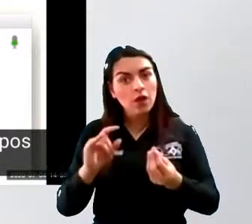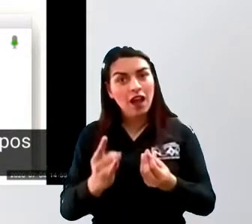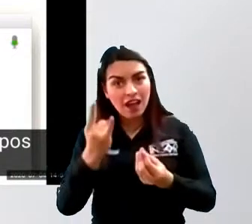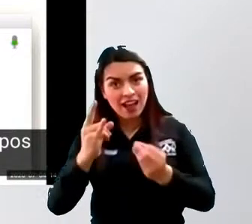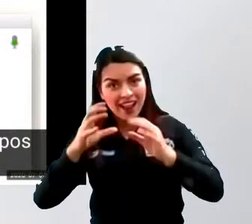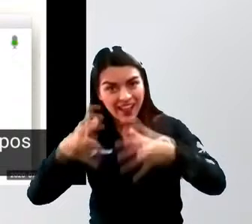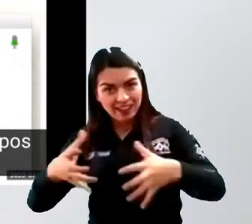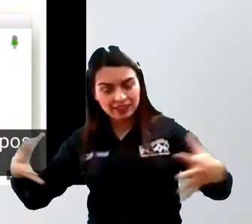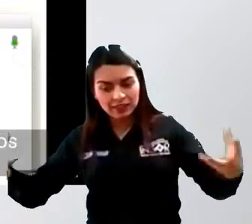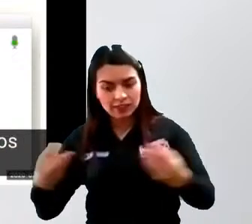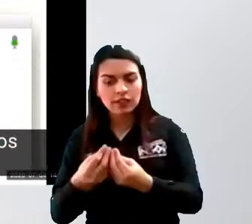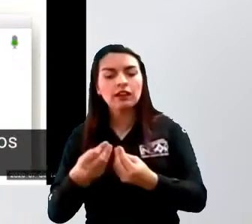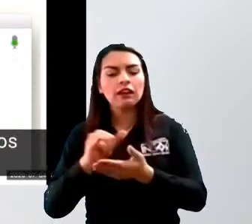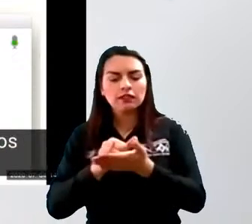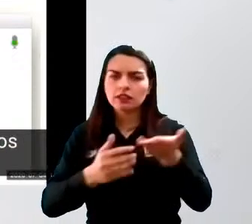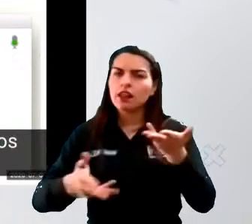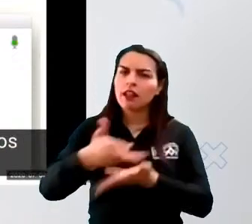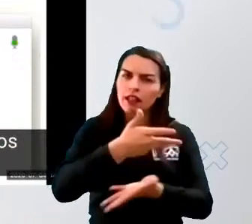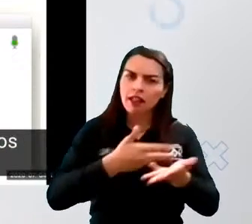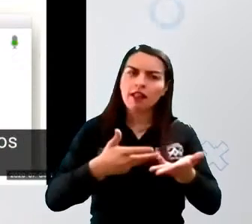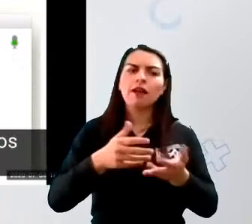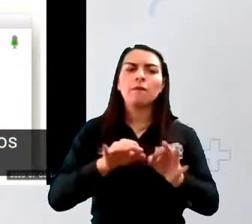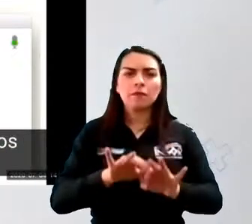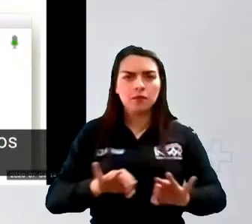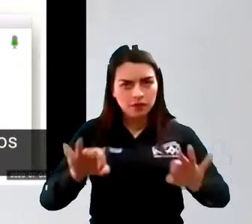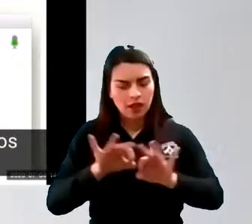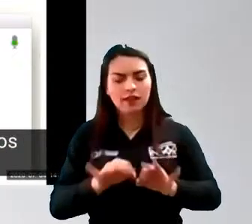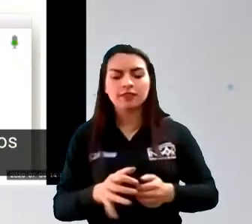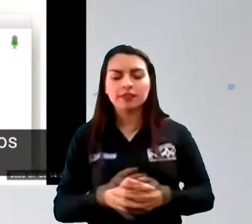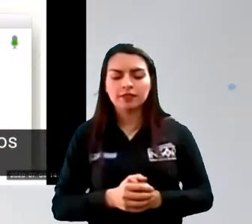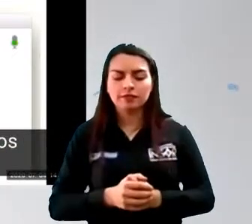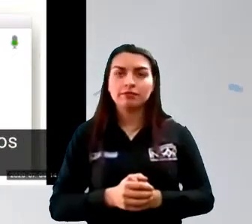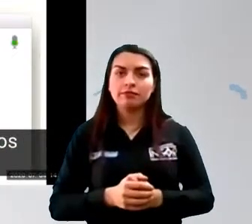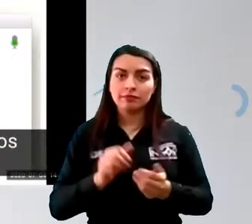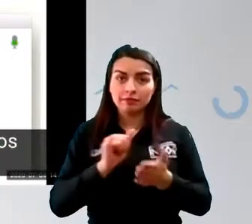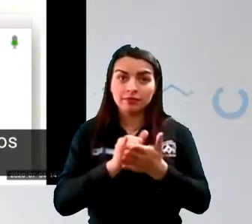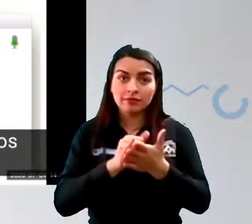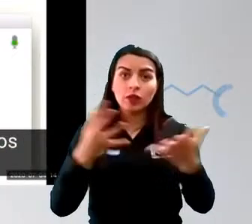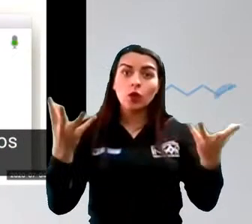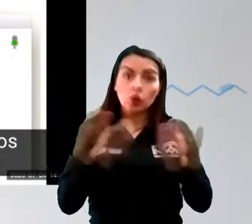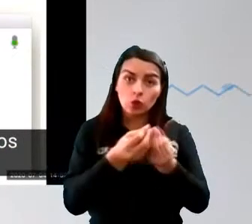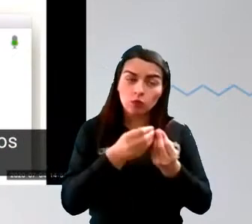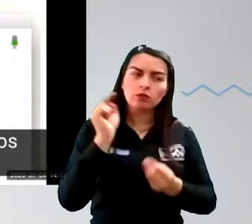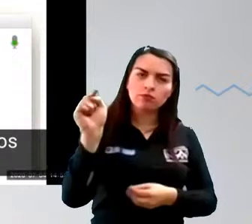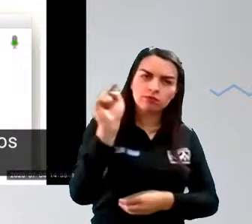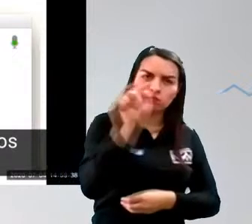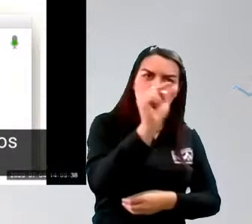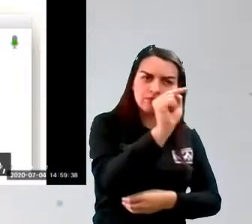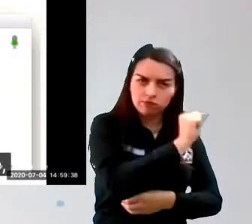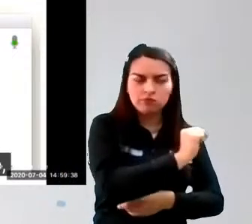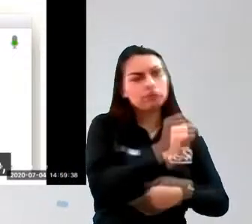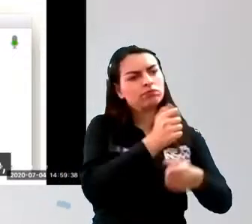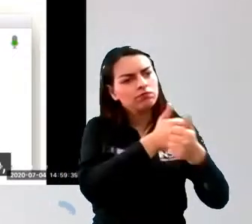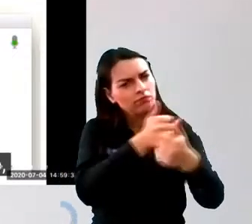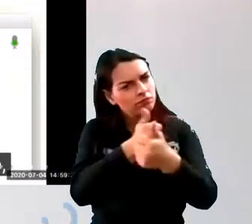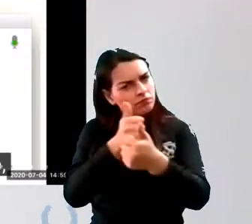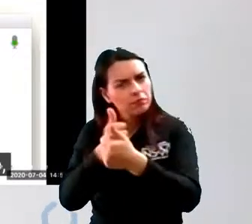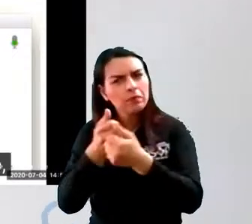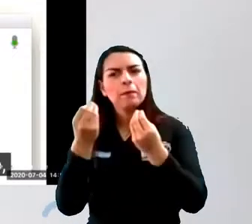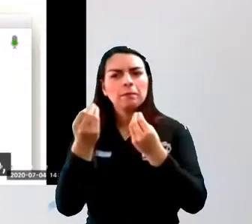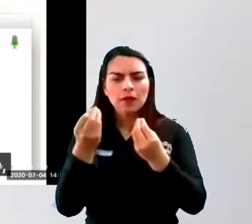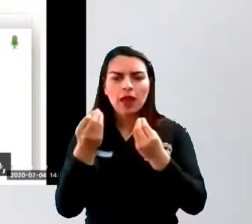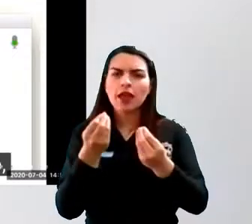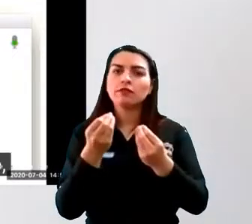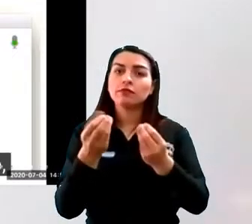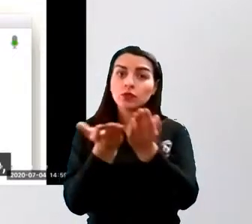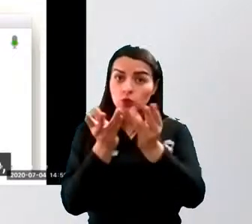clases para hacer discusiones de grupo pequeños, visite dichos grupos y esté presente para ayudar a crear presencia entre los